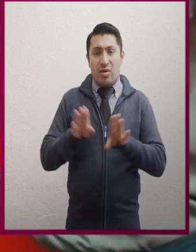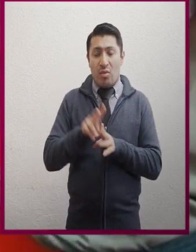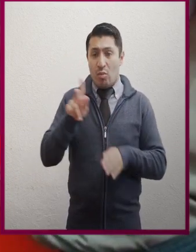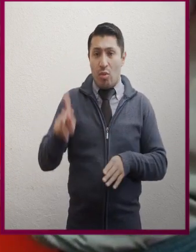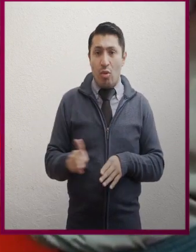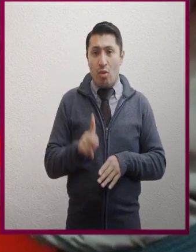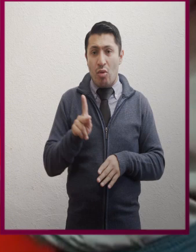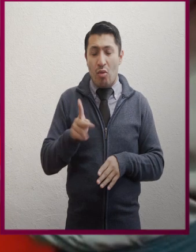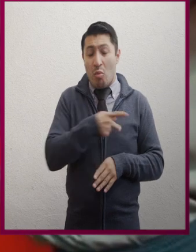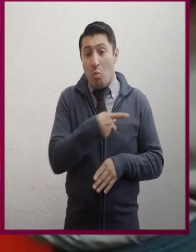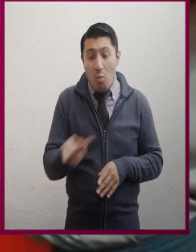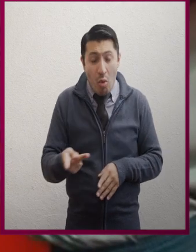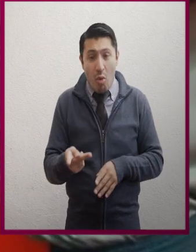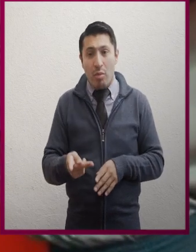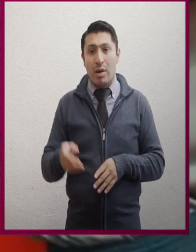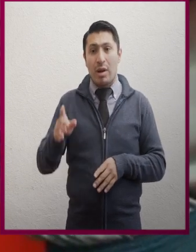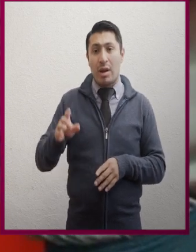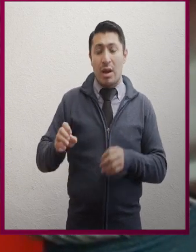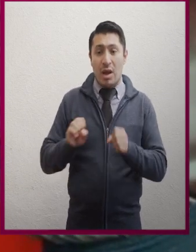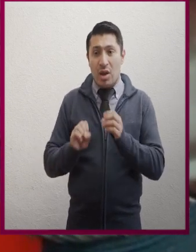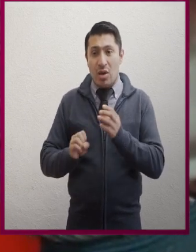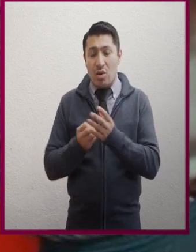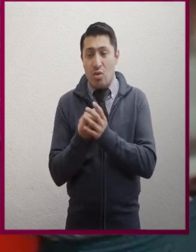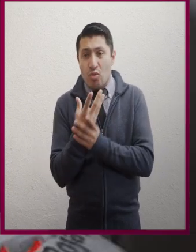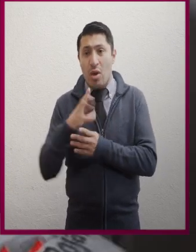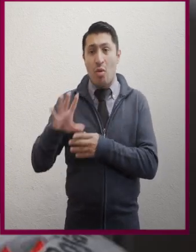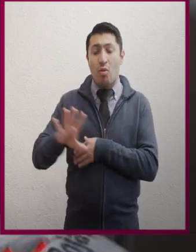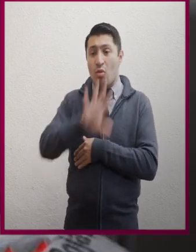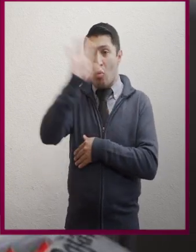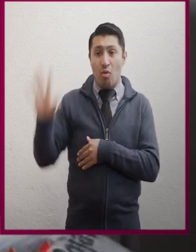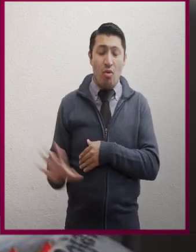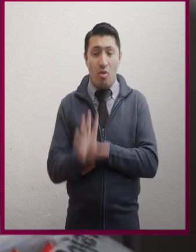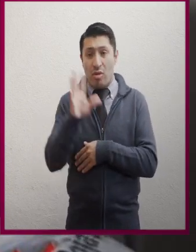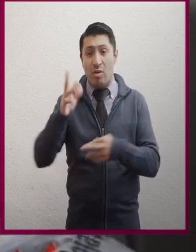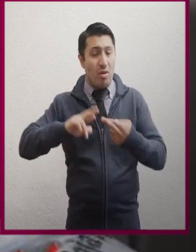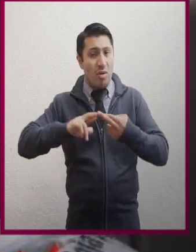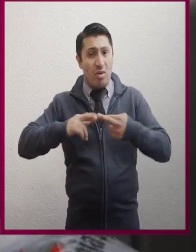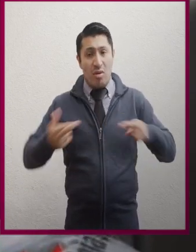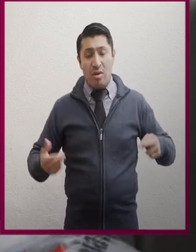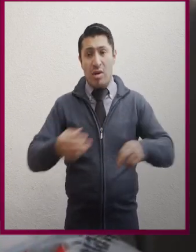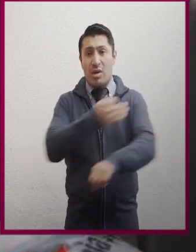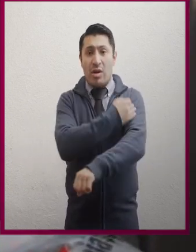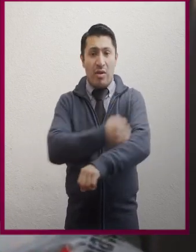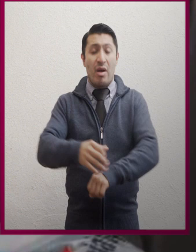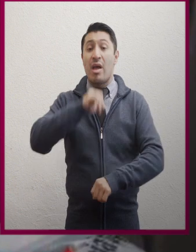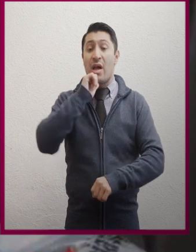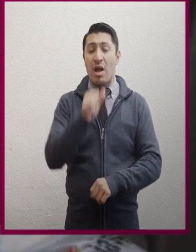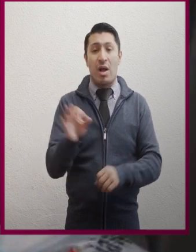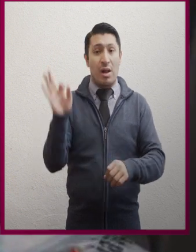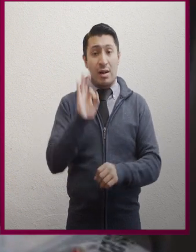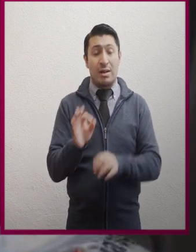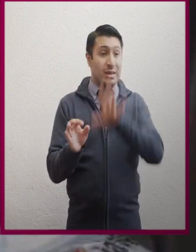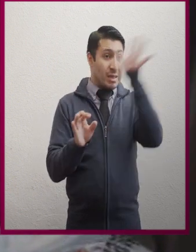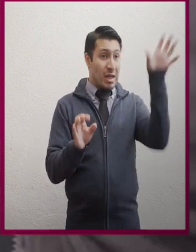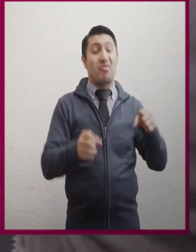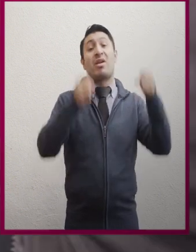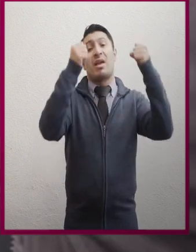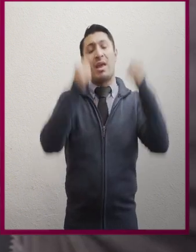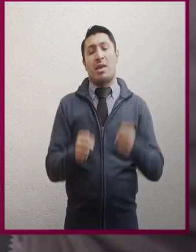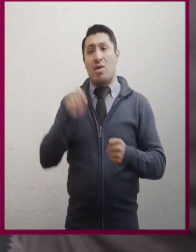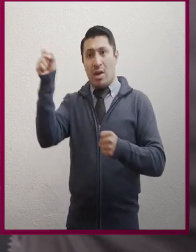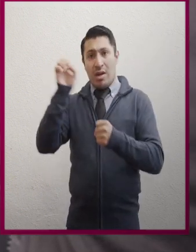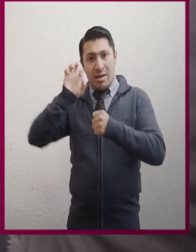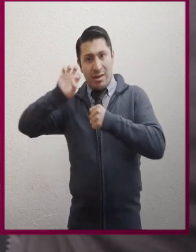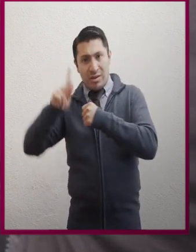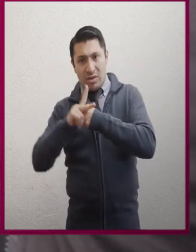cuentan con las redes familiares o de seguridad que tal vez sí tenían en África. Es común que los migrantes sean